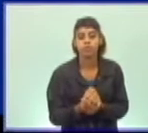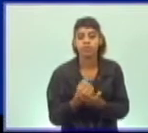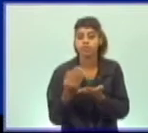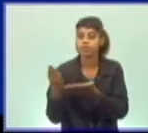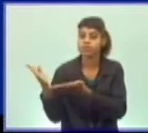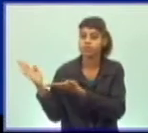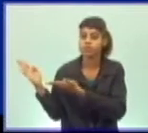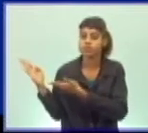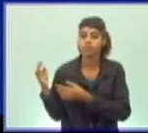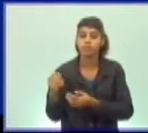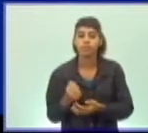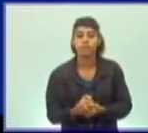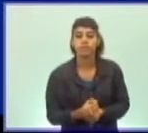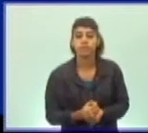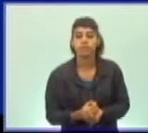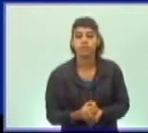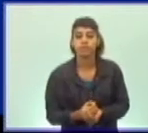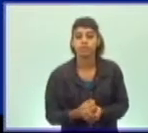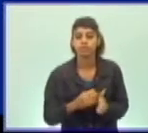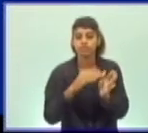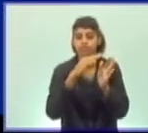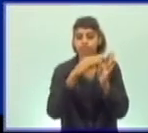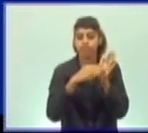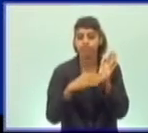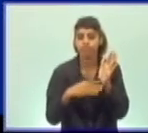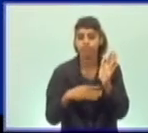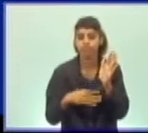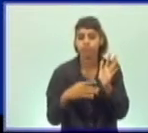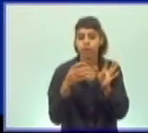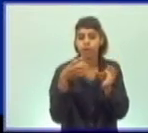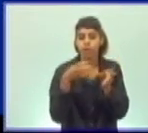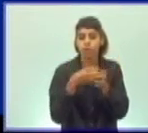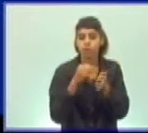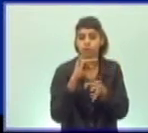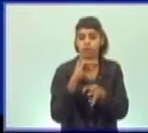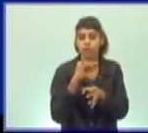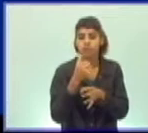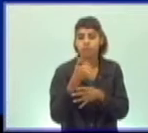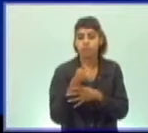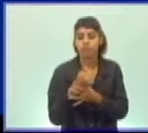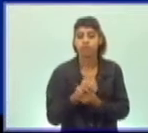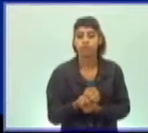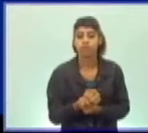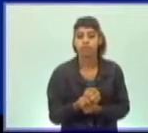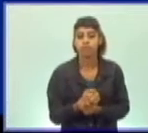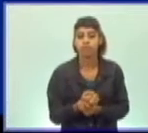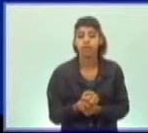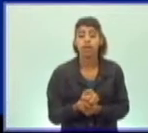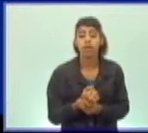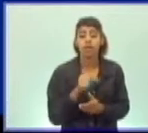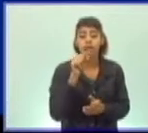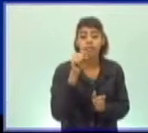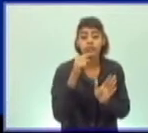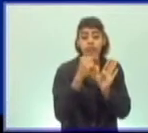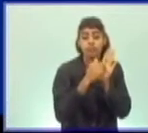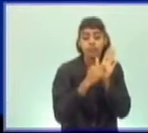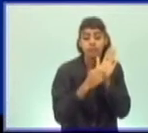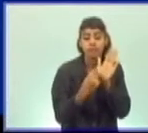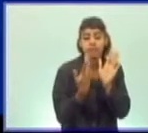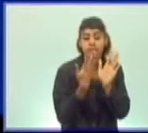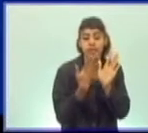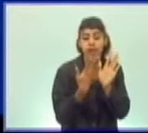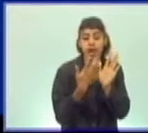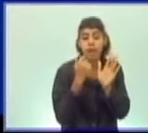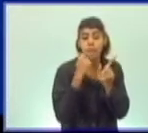el grupo 7A de la tabla periódica. Y la primera pregunta dice, elementos de menor tamaño del átomo, justifique.